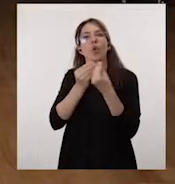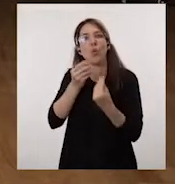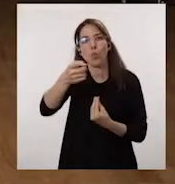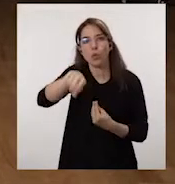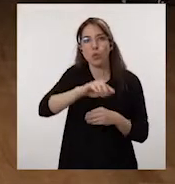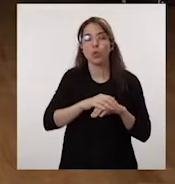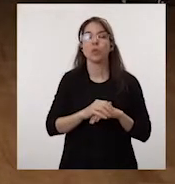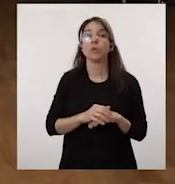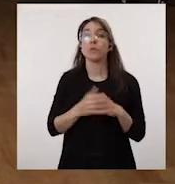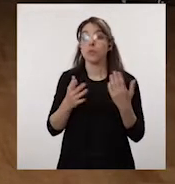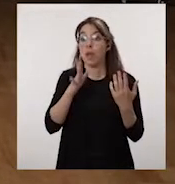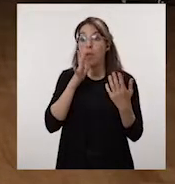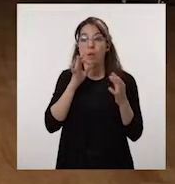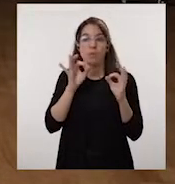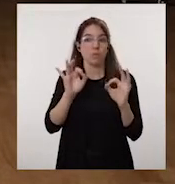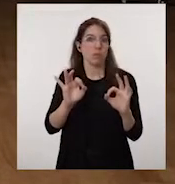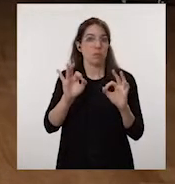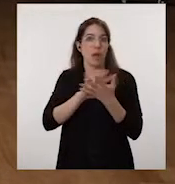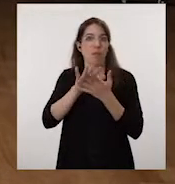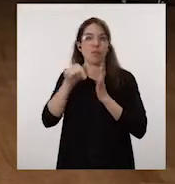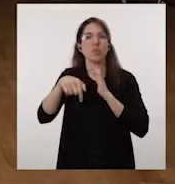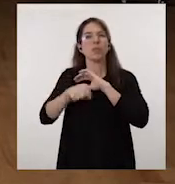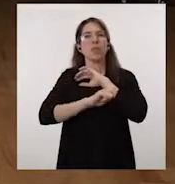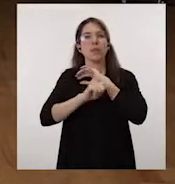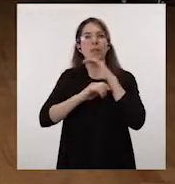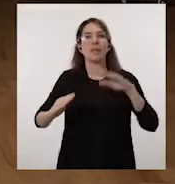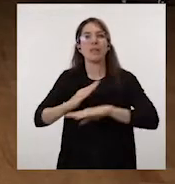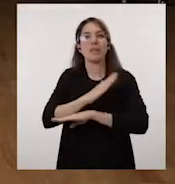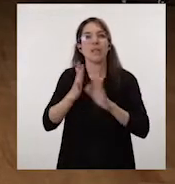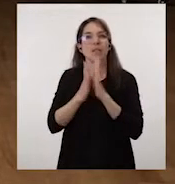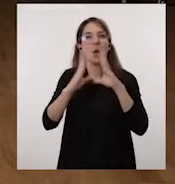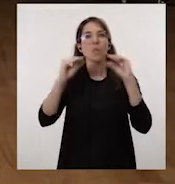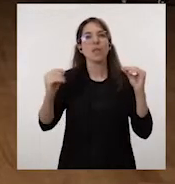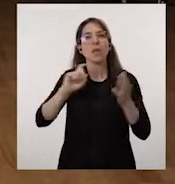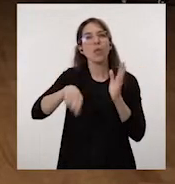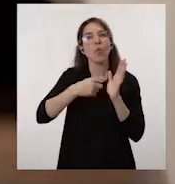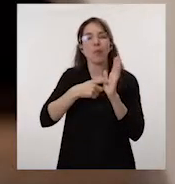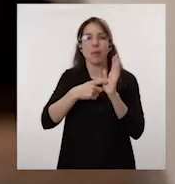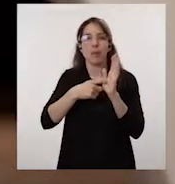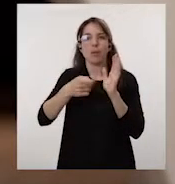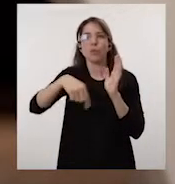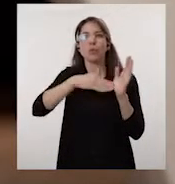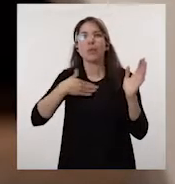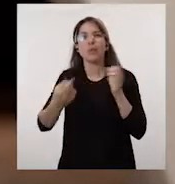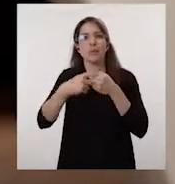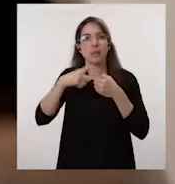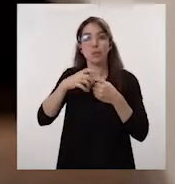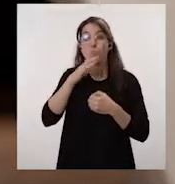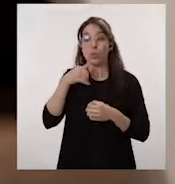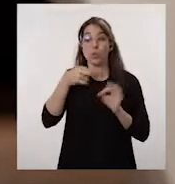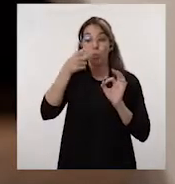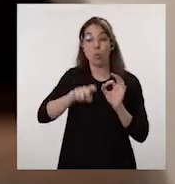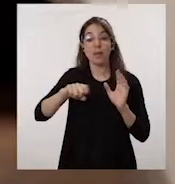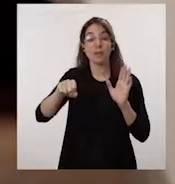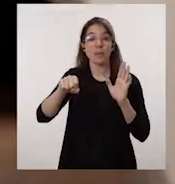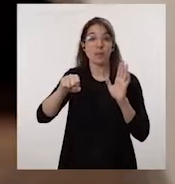primer bloque esta es una estrategia transversal en la que queréis implicar a toda la universidad y por eso por ejemplo cuando terminemos este